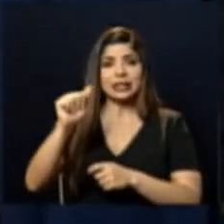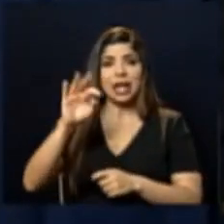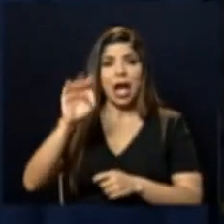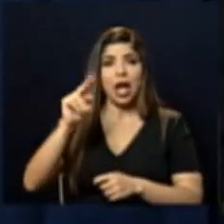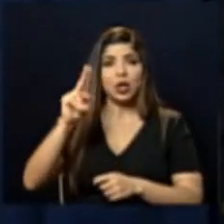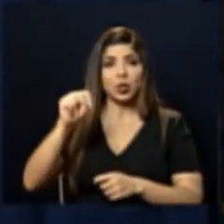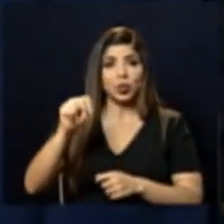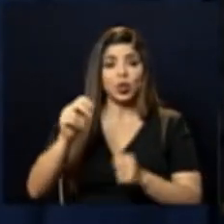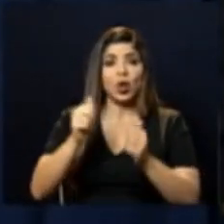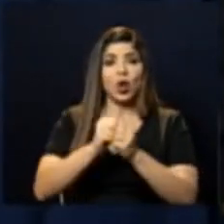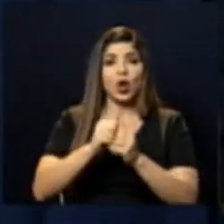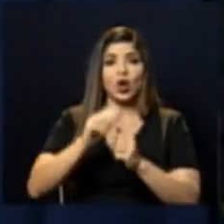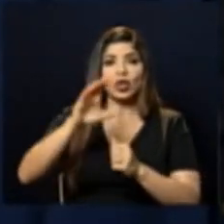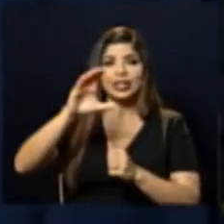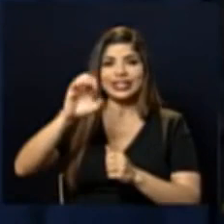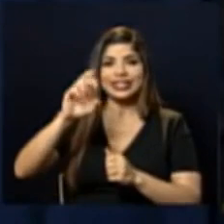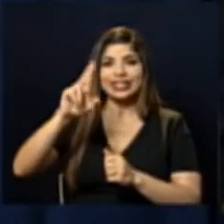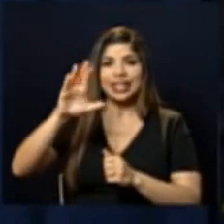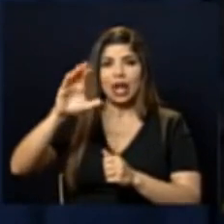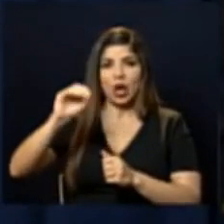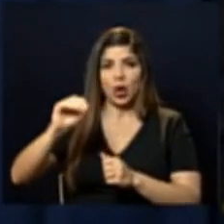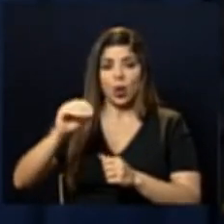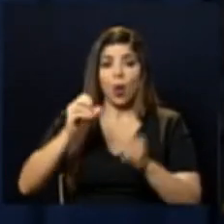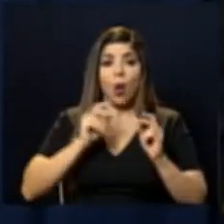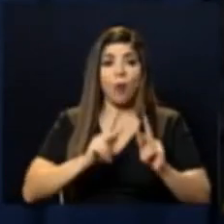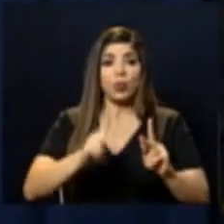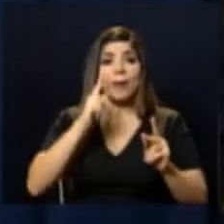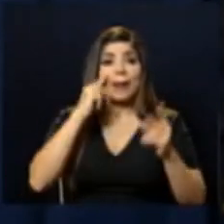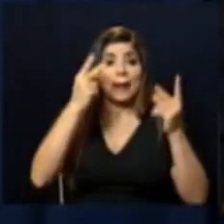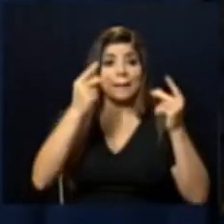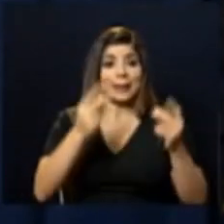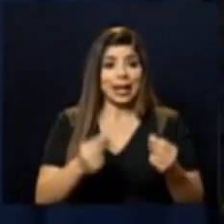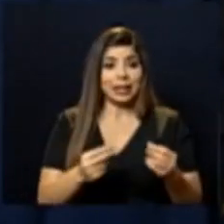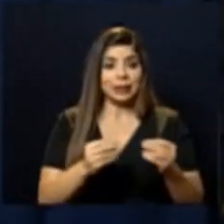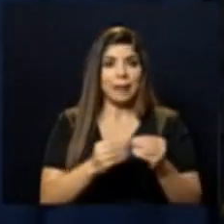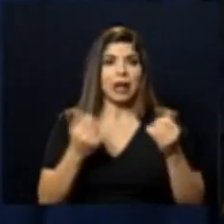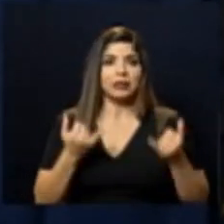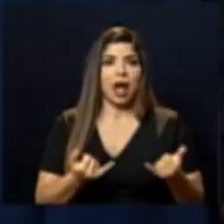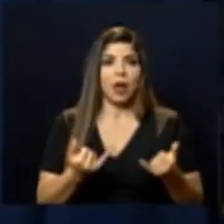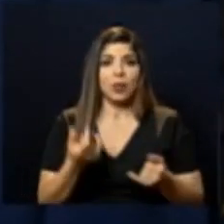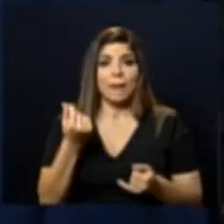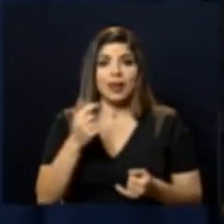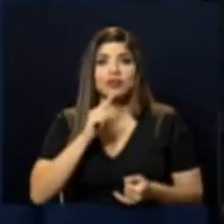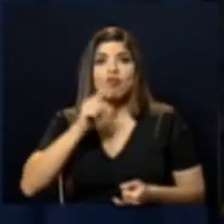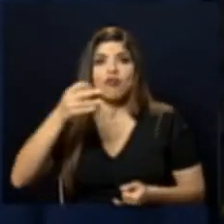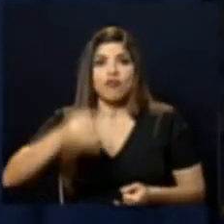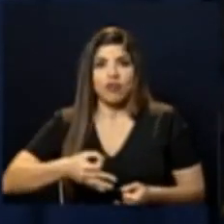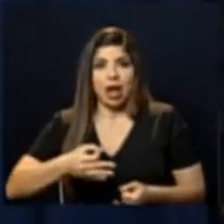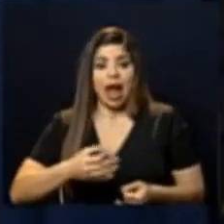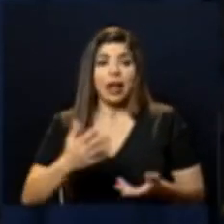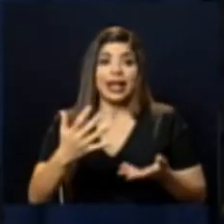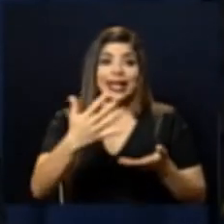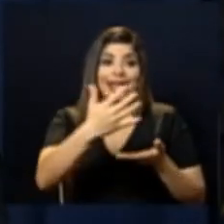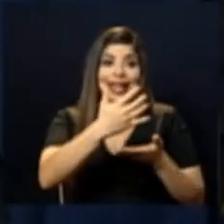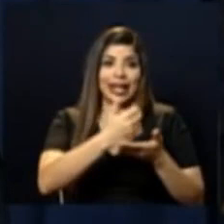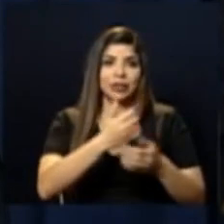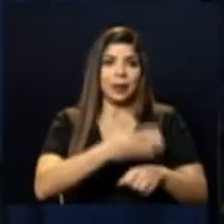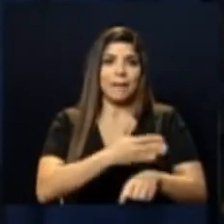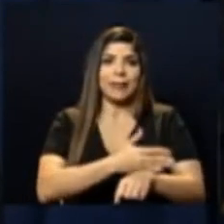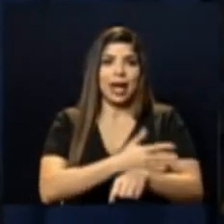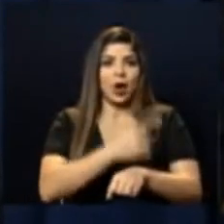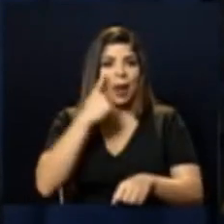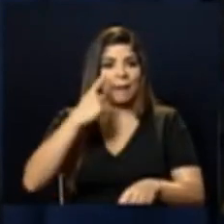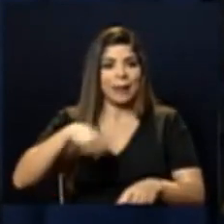con cerco, lo cual permite actualizar los precios al valor real y mejorar los ingresos para el